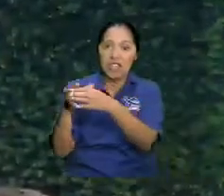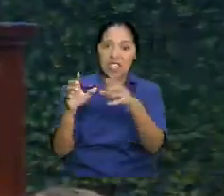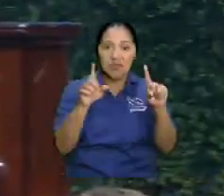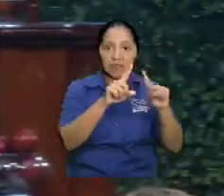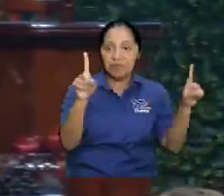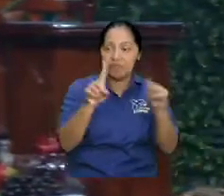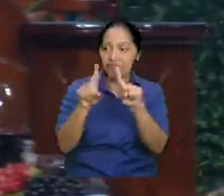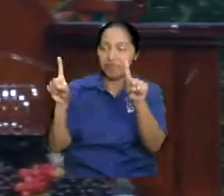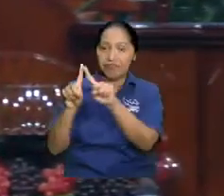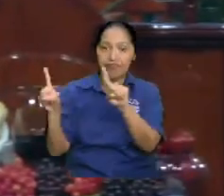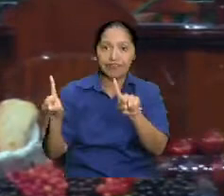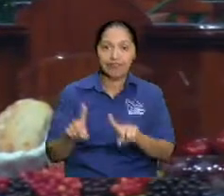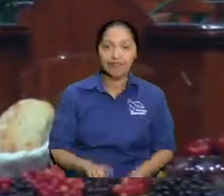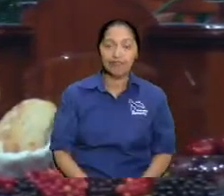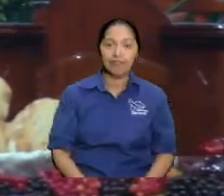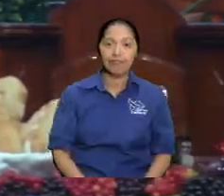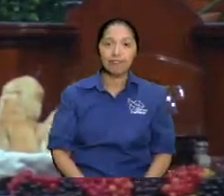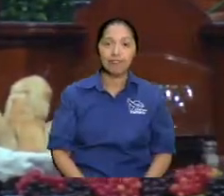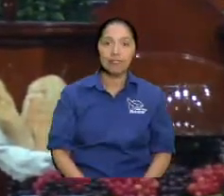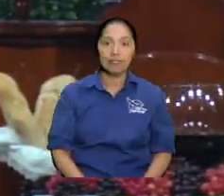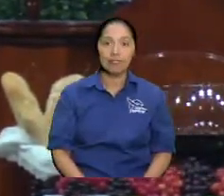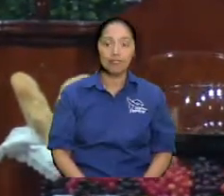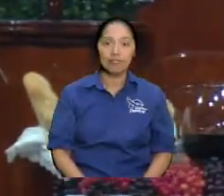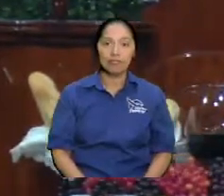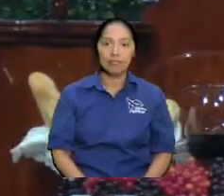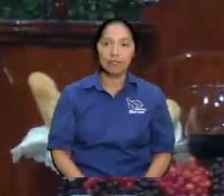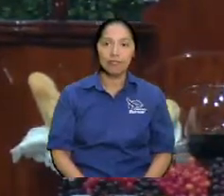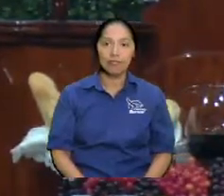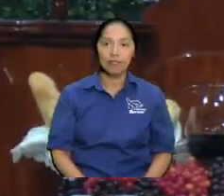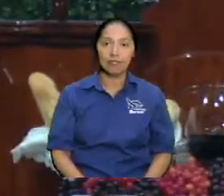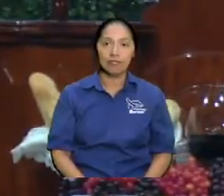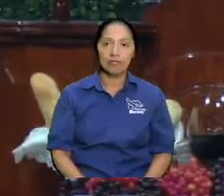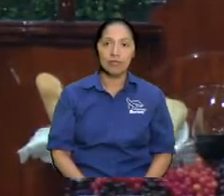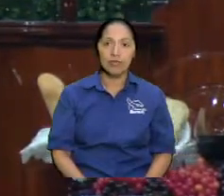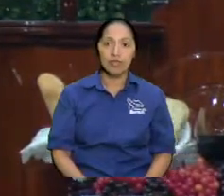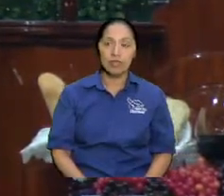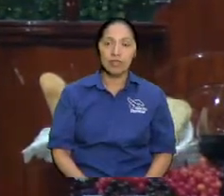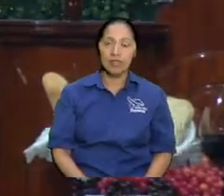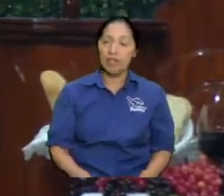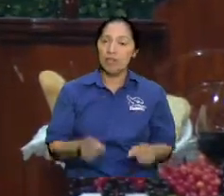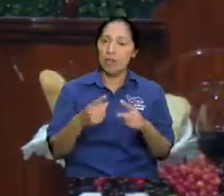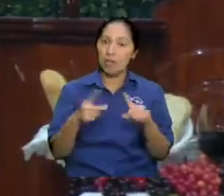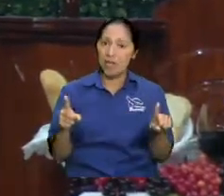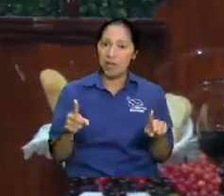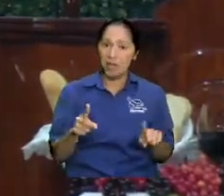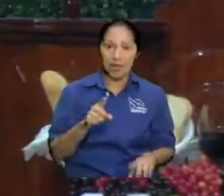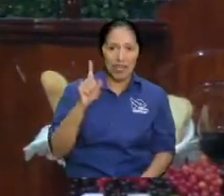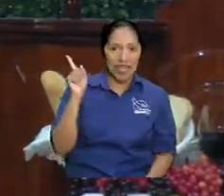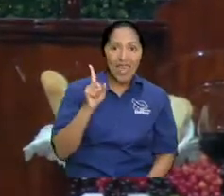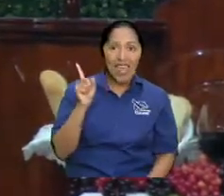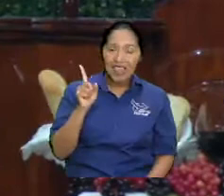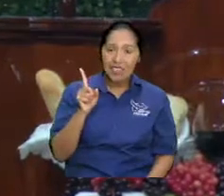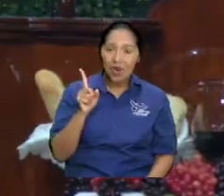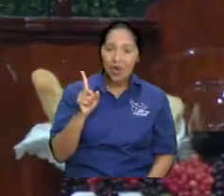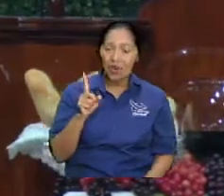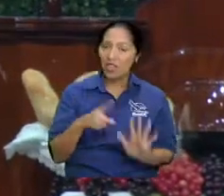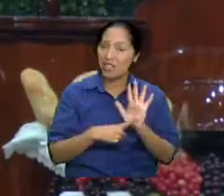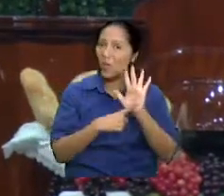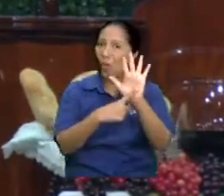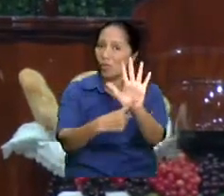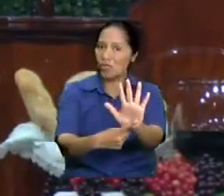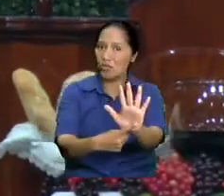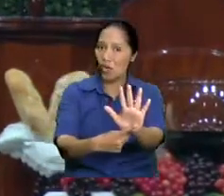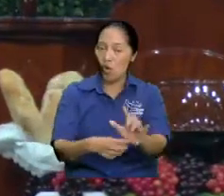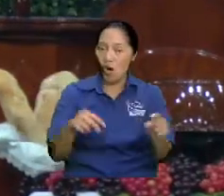¿Traer eso para acá? Es como que yo dijera, vamos a ver aquí qué estilo de vida tienen